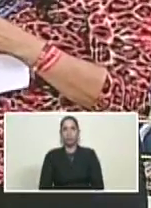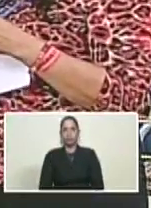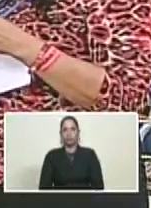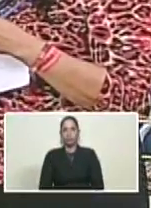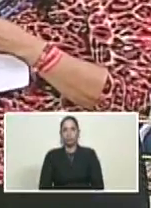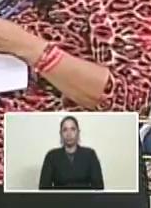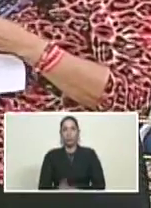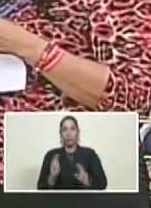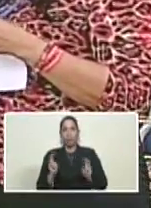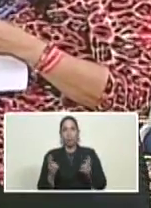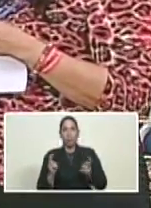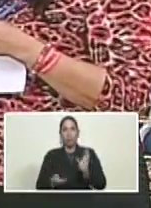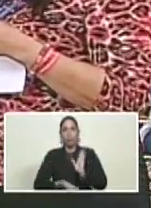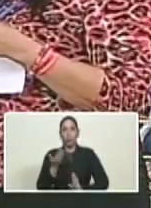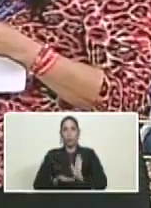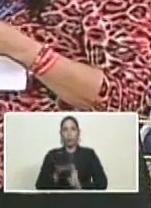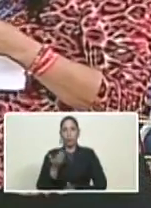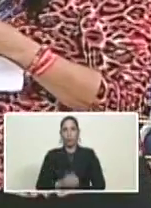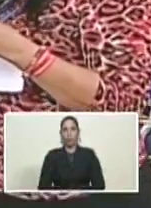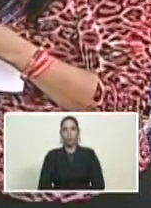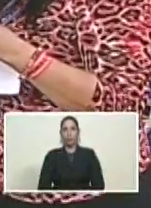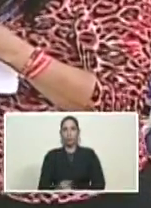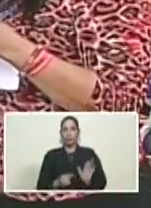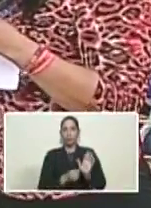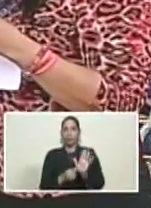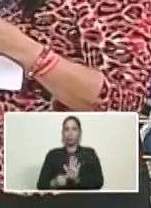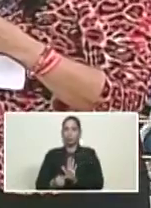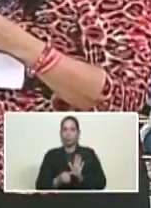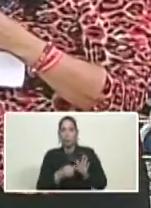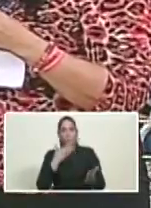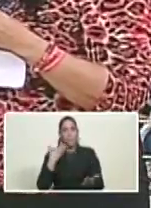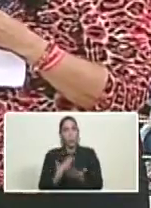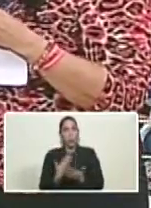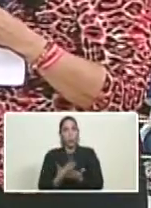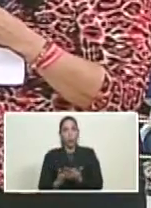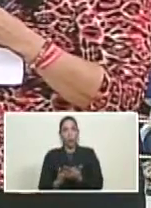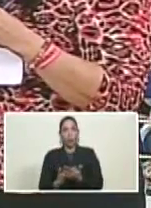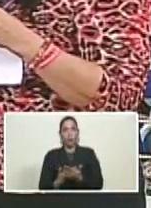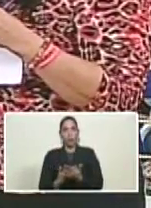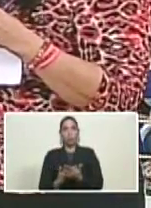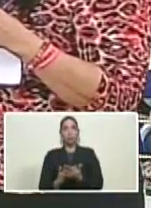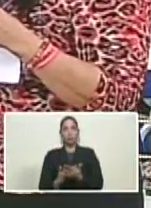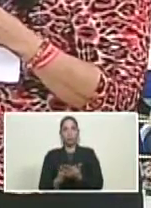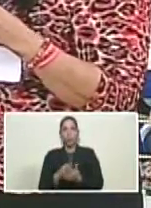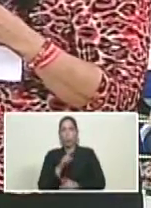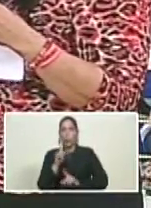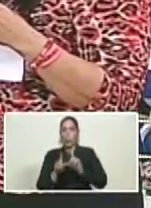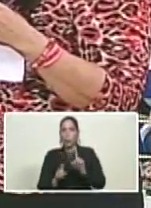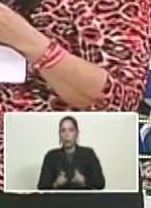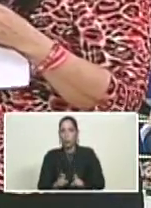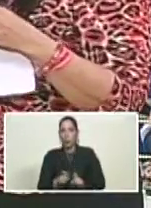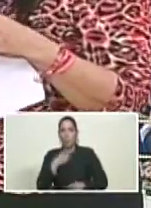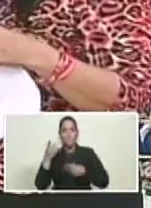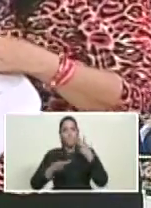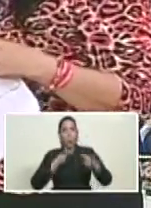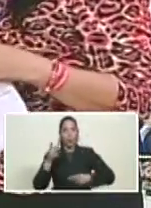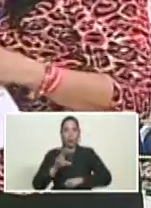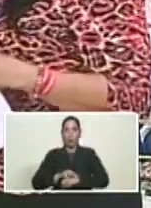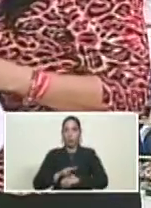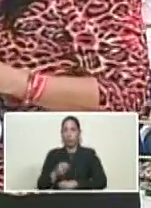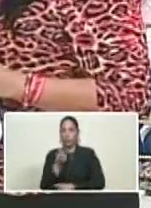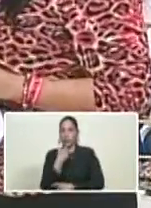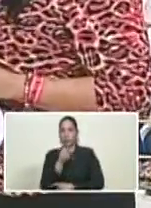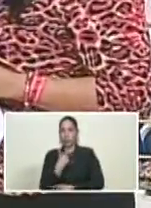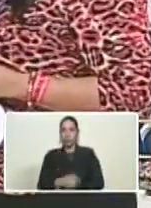muy importante, para presentar las propuestas formuladas para una política nacional de medicamentos e